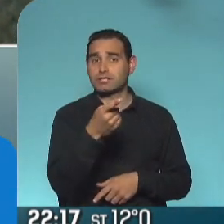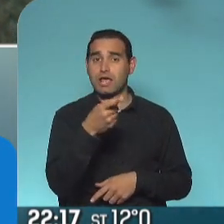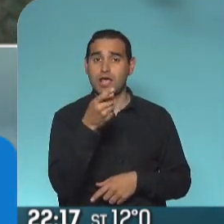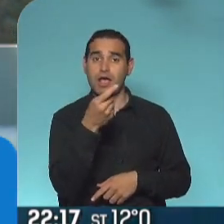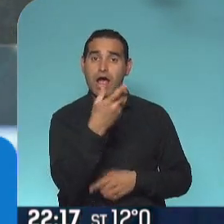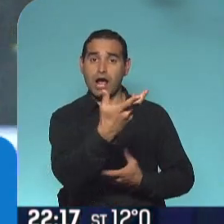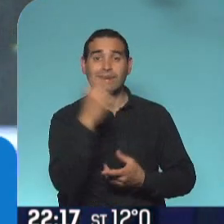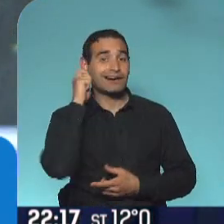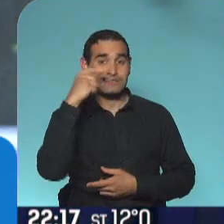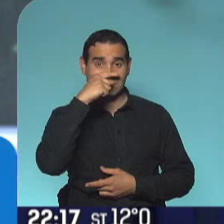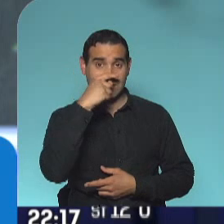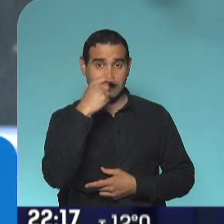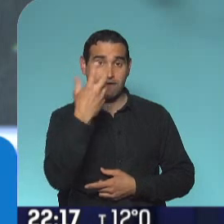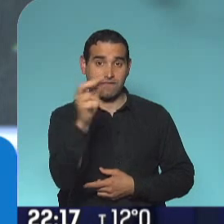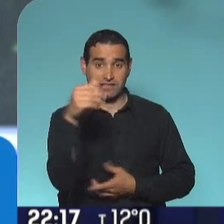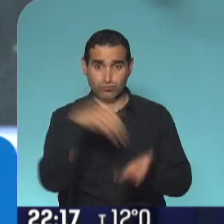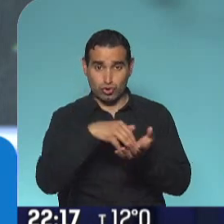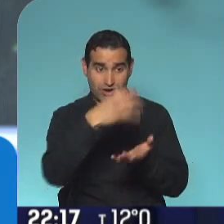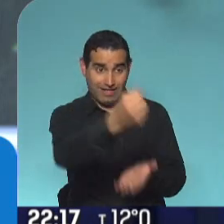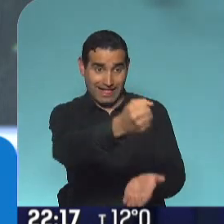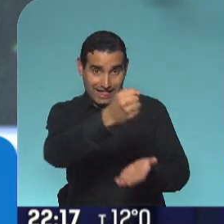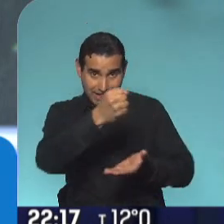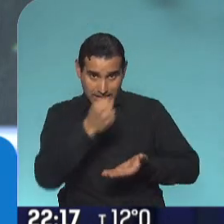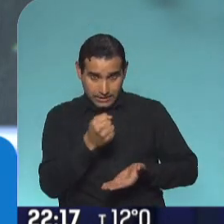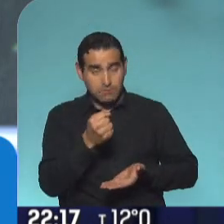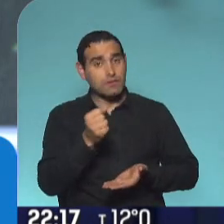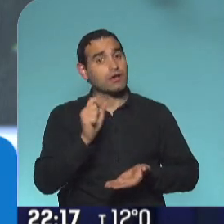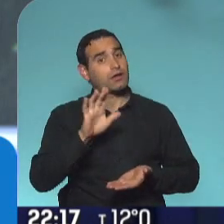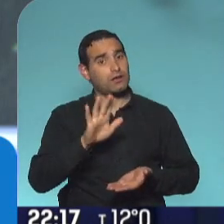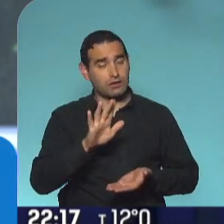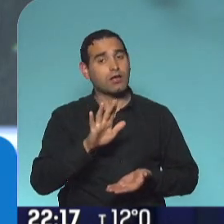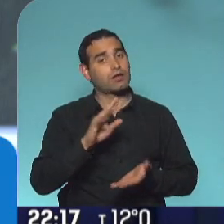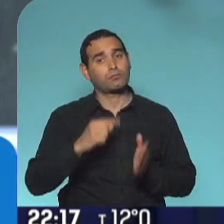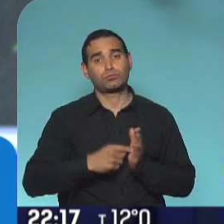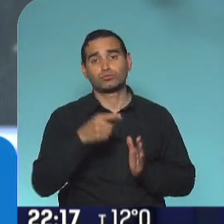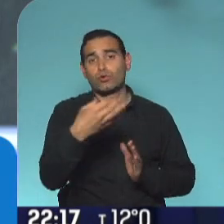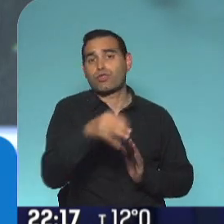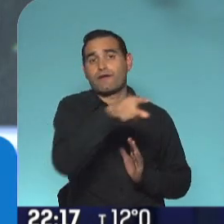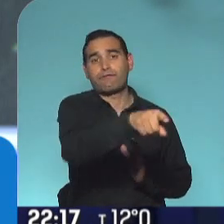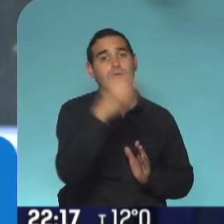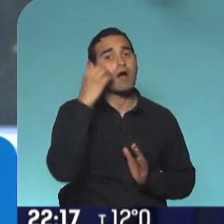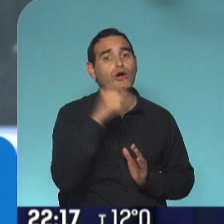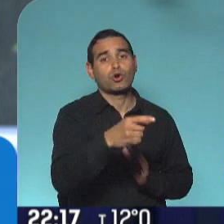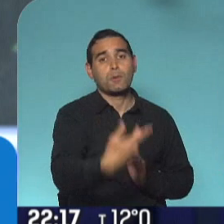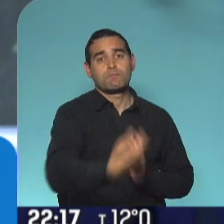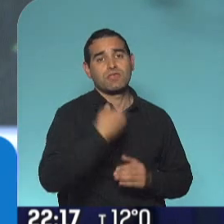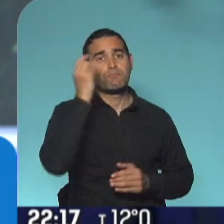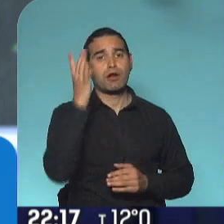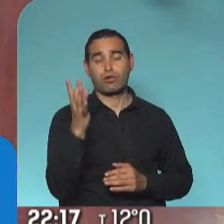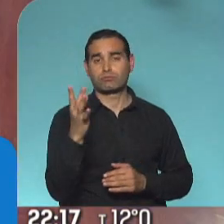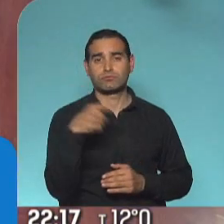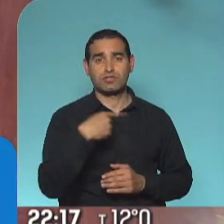esta ayuda del G7 de los 20 millones de dólares que se retracte Macron de lo que dijo, de